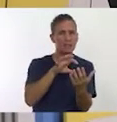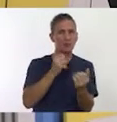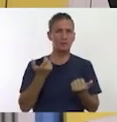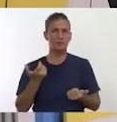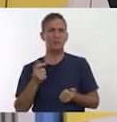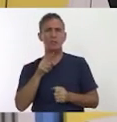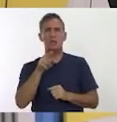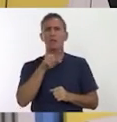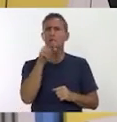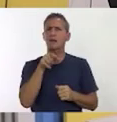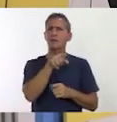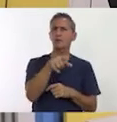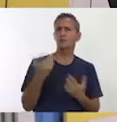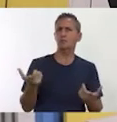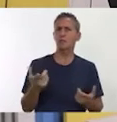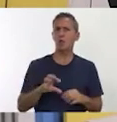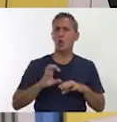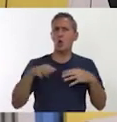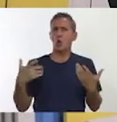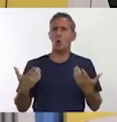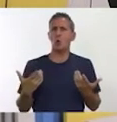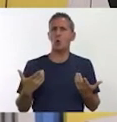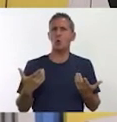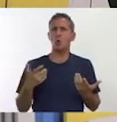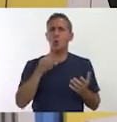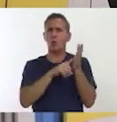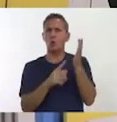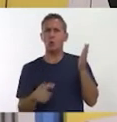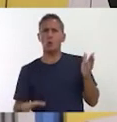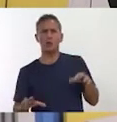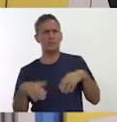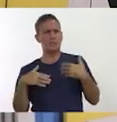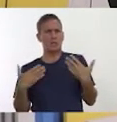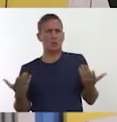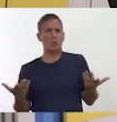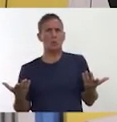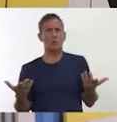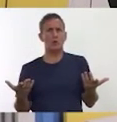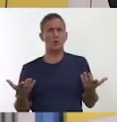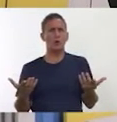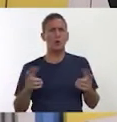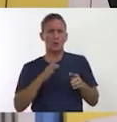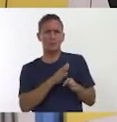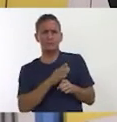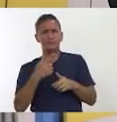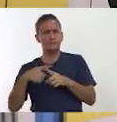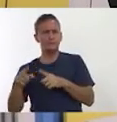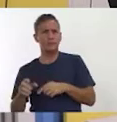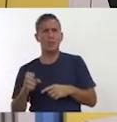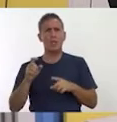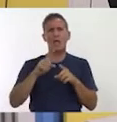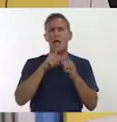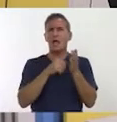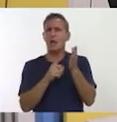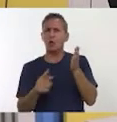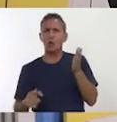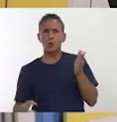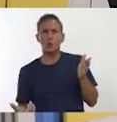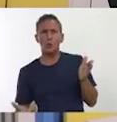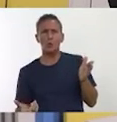¿Se han preguntado ustedes cómo es la corriente que nos llega a nuestras casas? ¿Por qué decimos que la corriente de